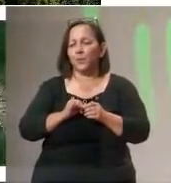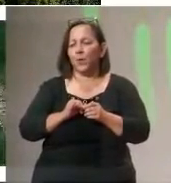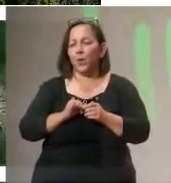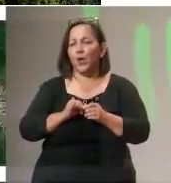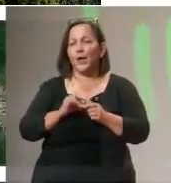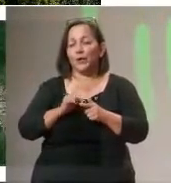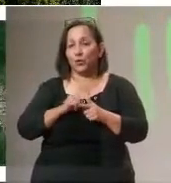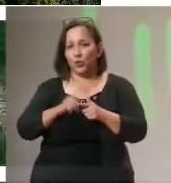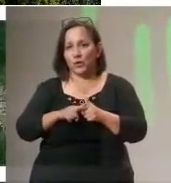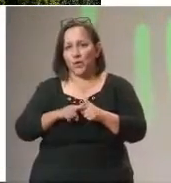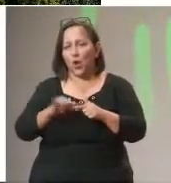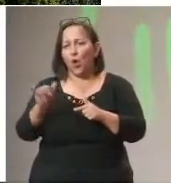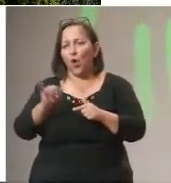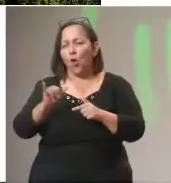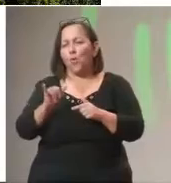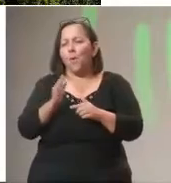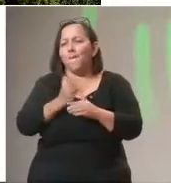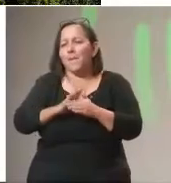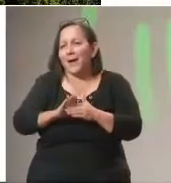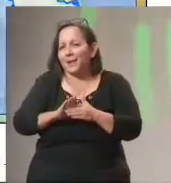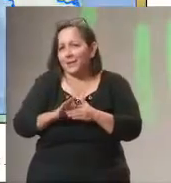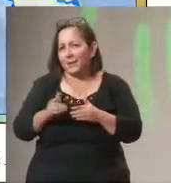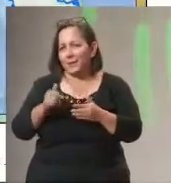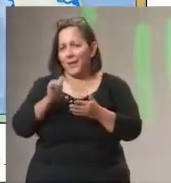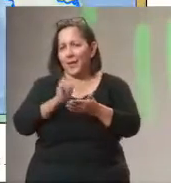Como parte de esa preocupación,